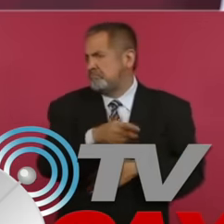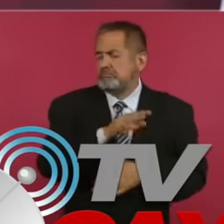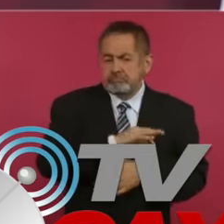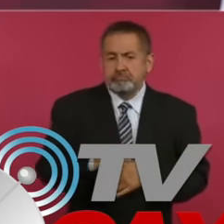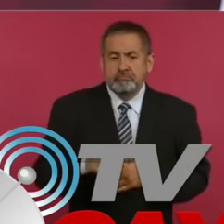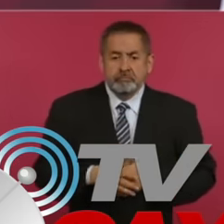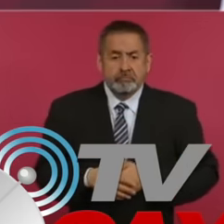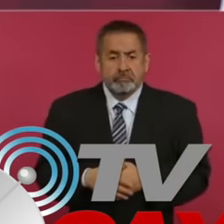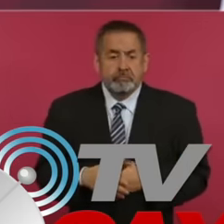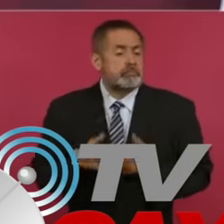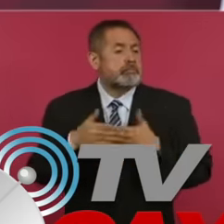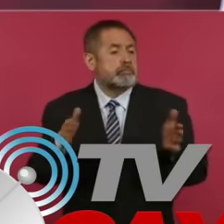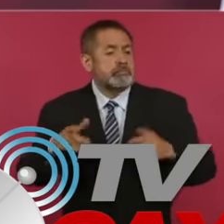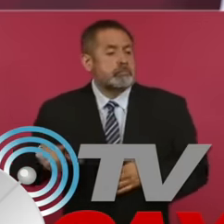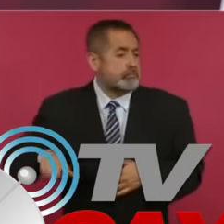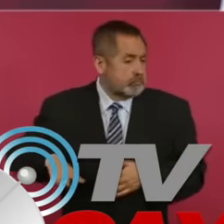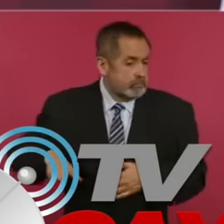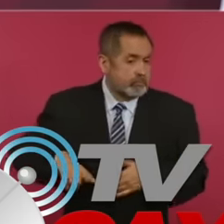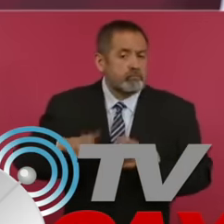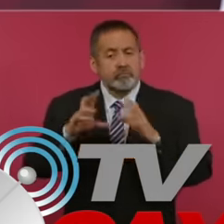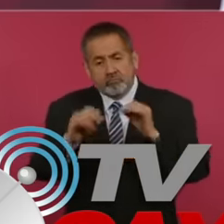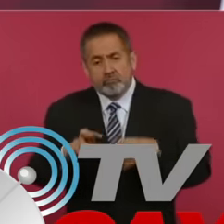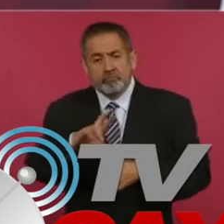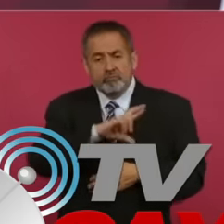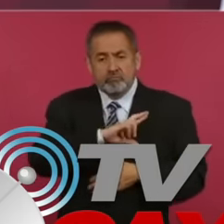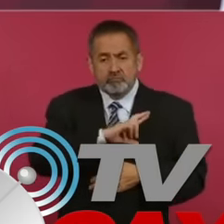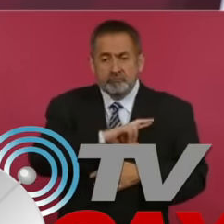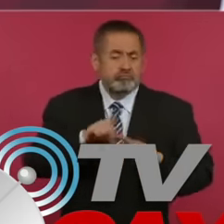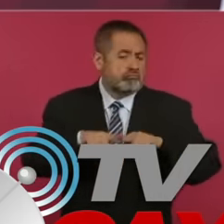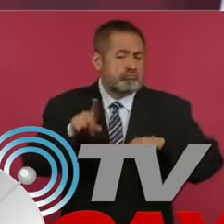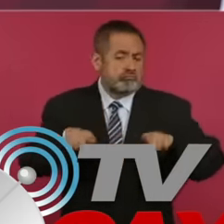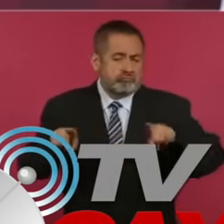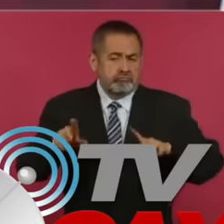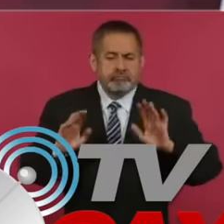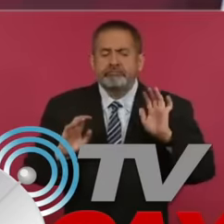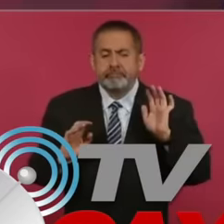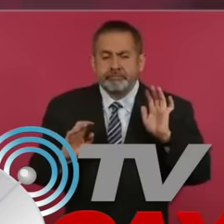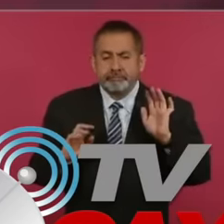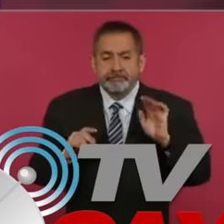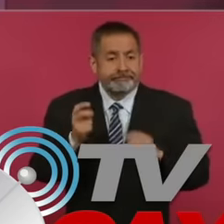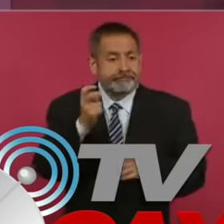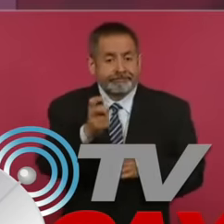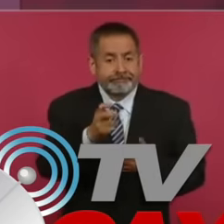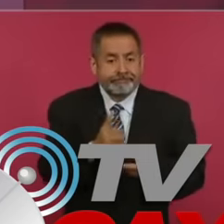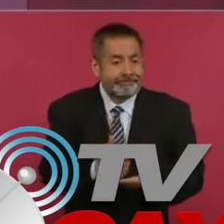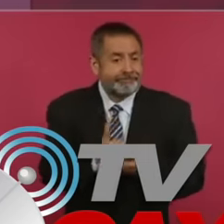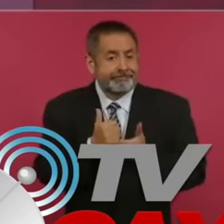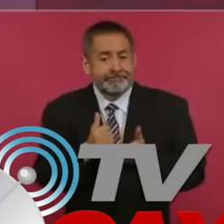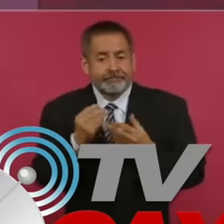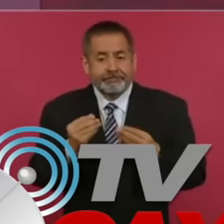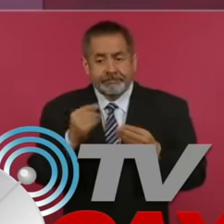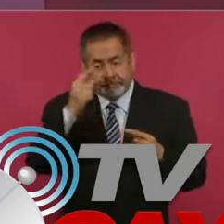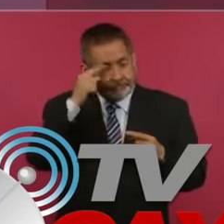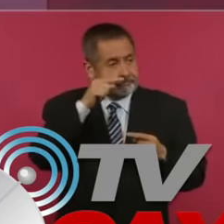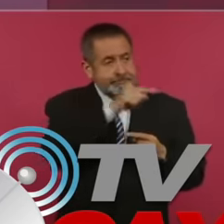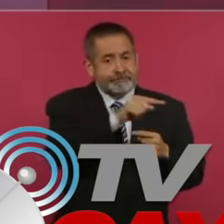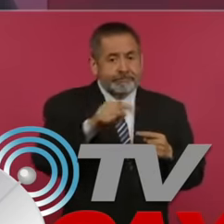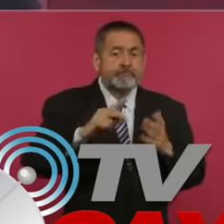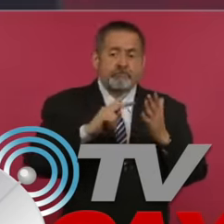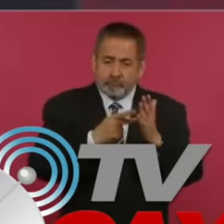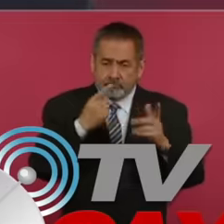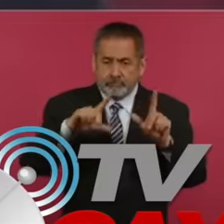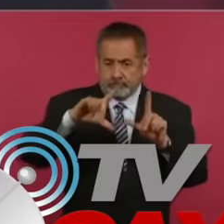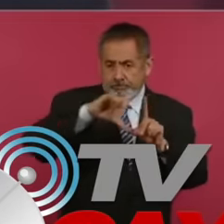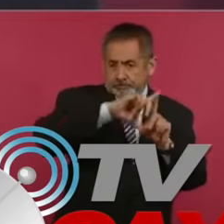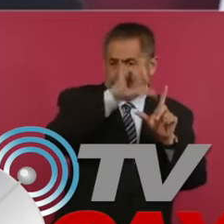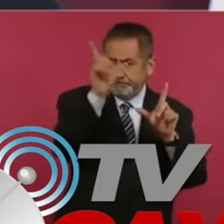Pueden ser públicos o pueden ser privados, pero esto nos va a ayudar mucho a comunicar al país